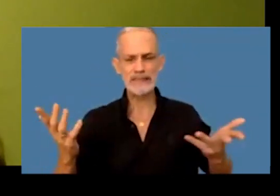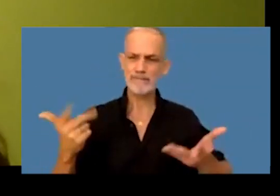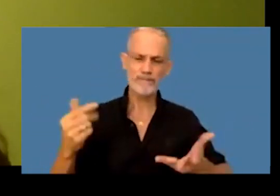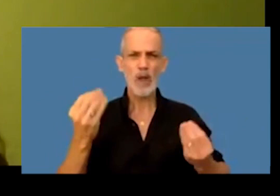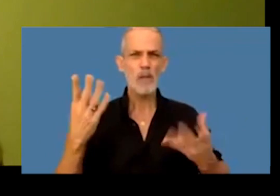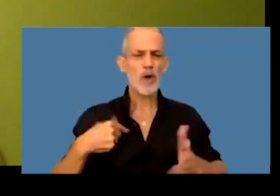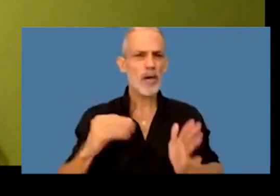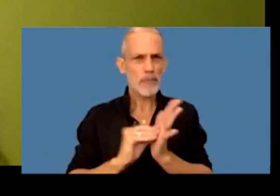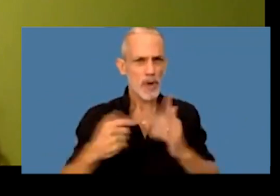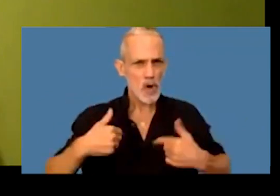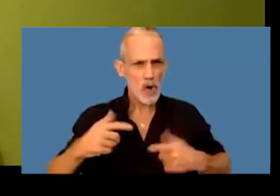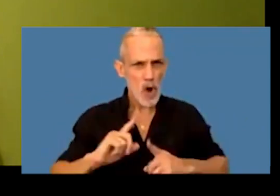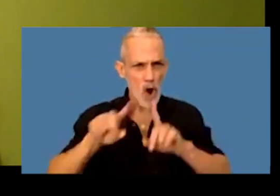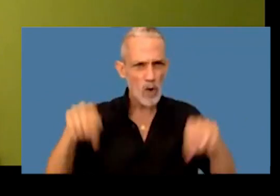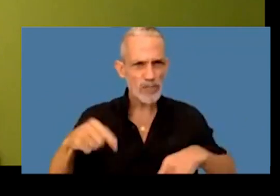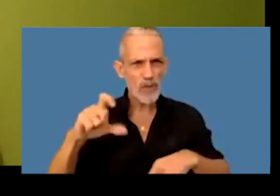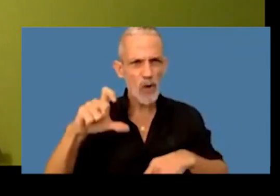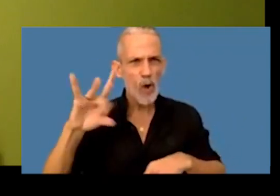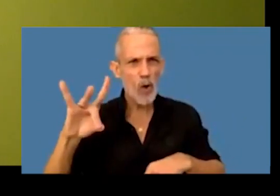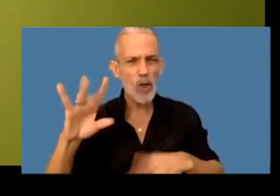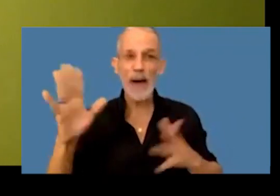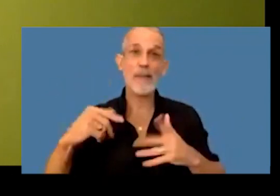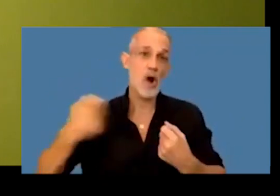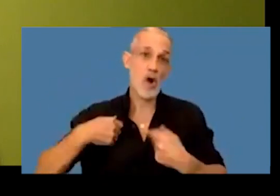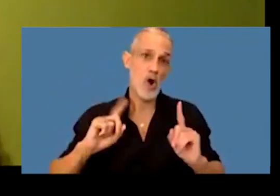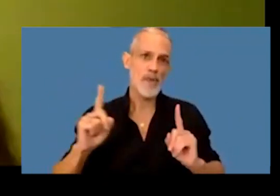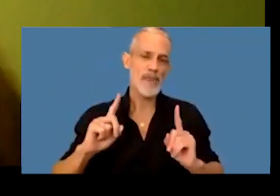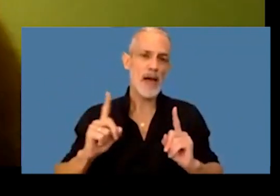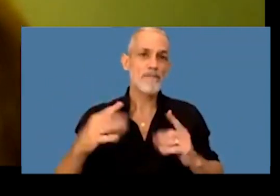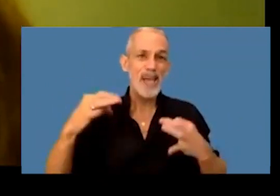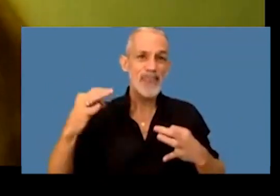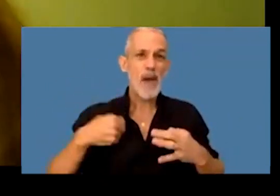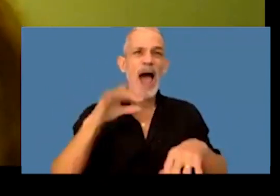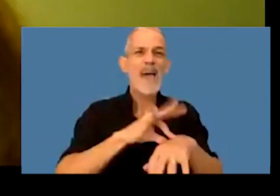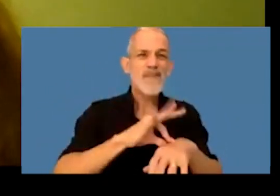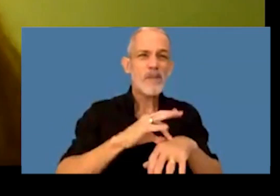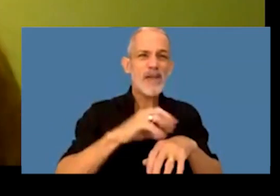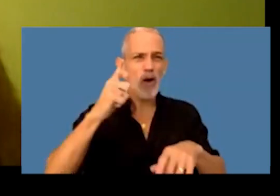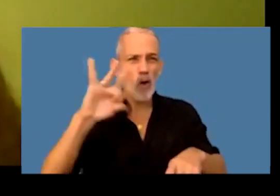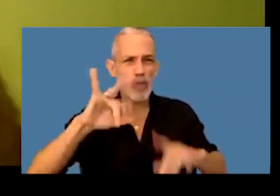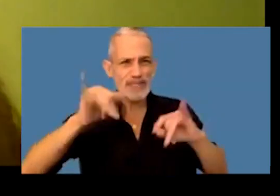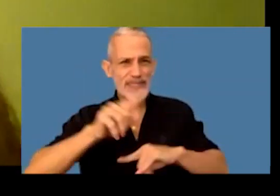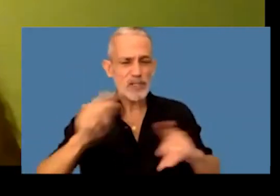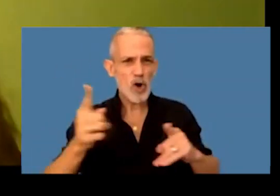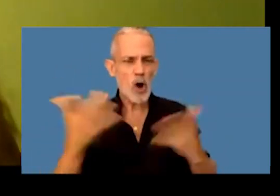corresponde? Perdón, ¿por qué no me corresponde? ¿Corresponde a mi enfermedad del CUD?